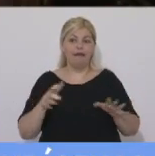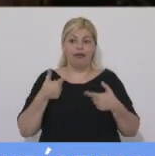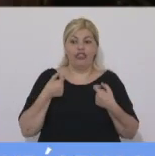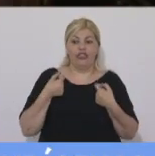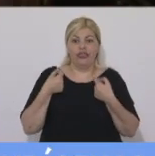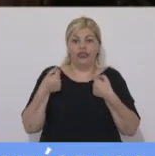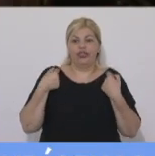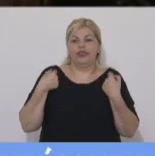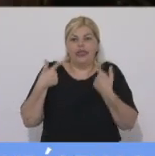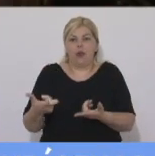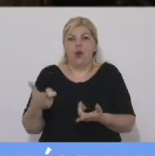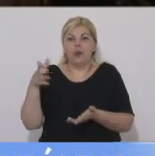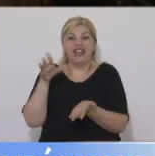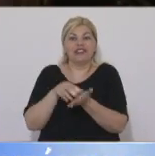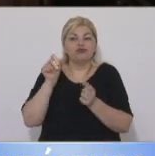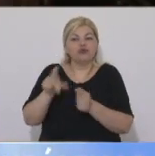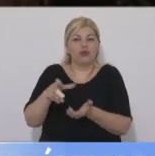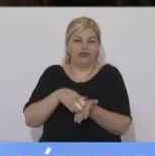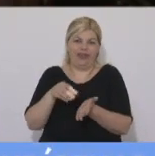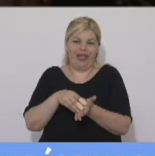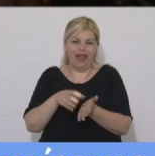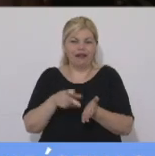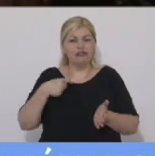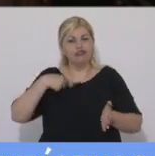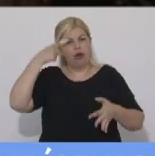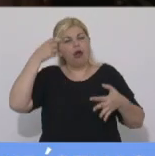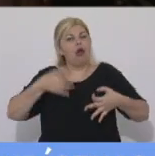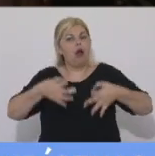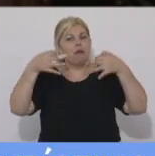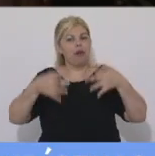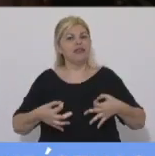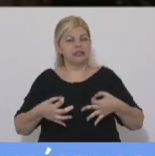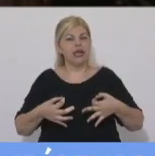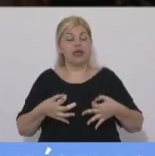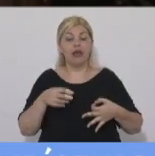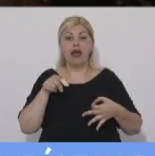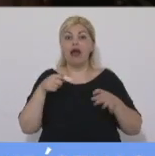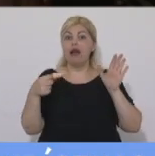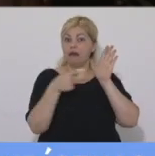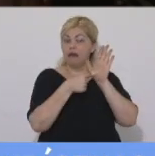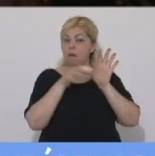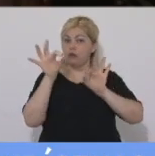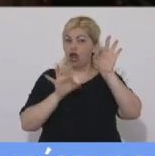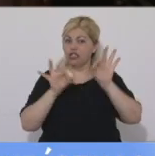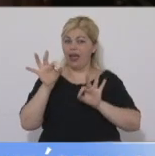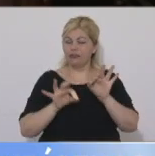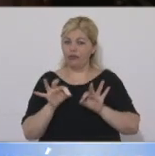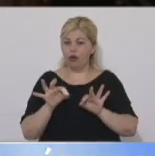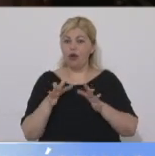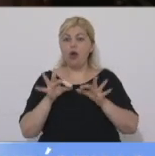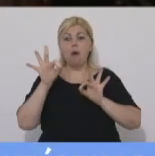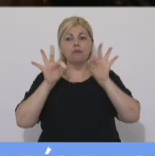esa tierra. Y tengo el convencimiento de que este proyecto no es el